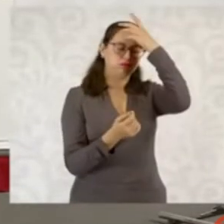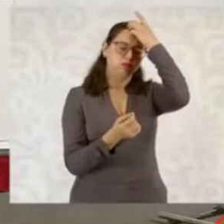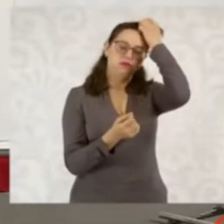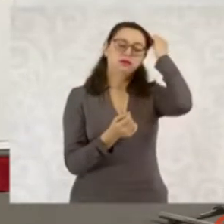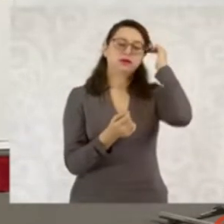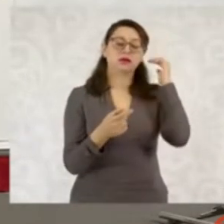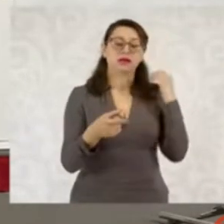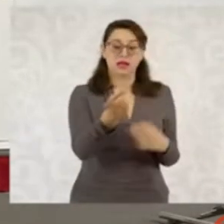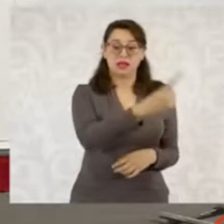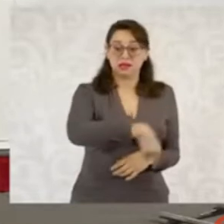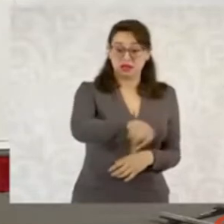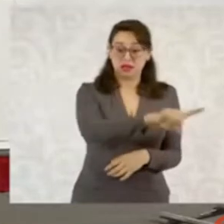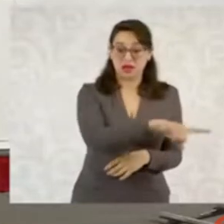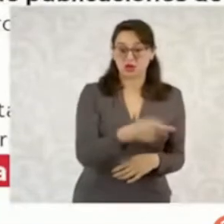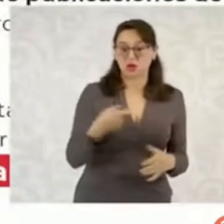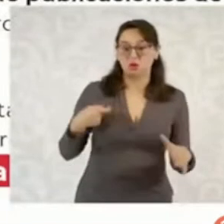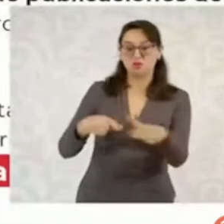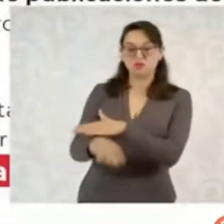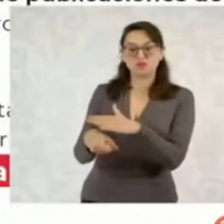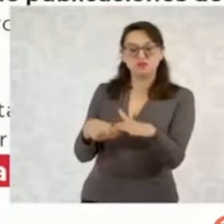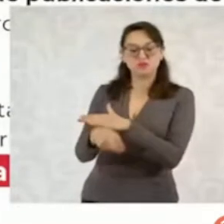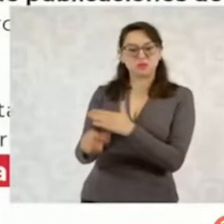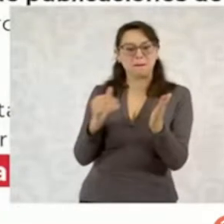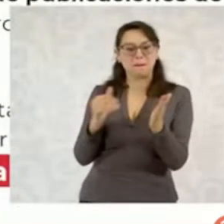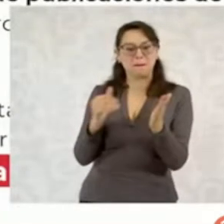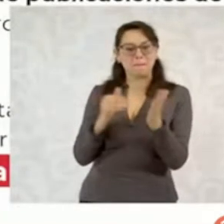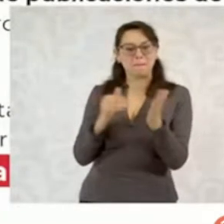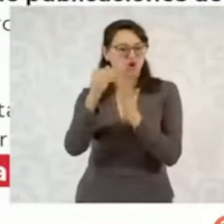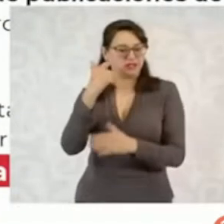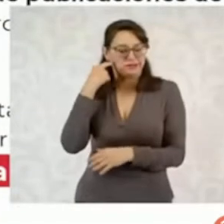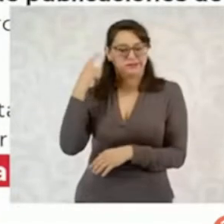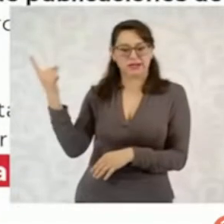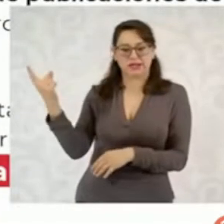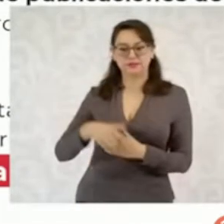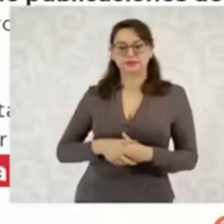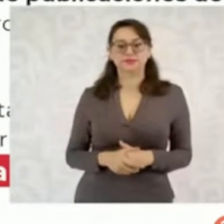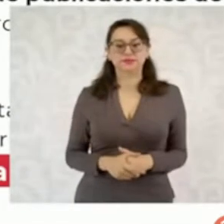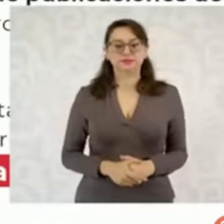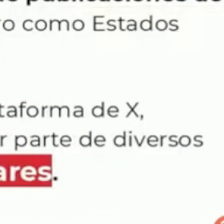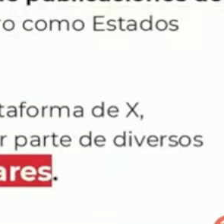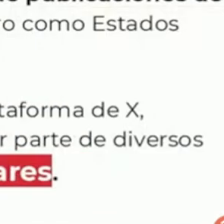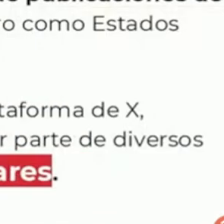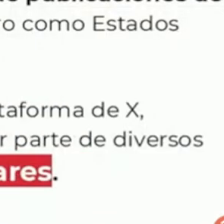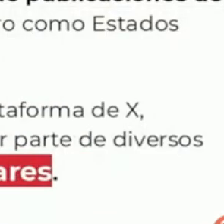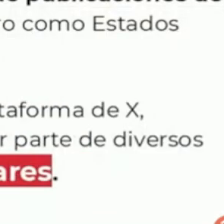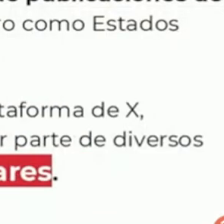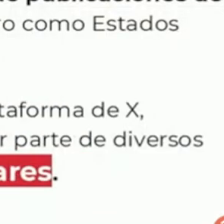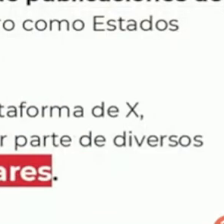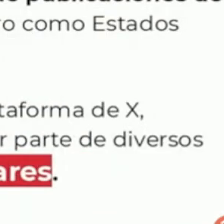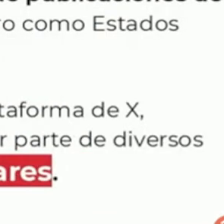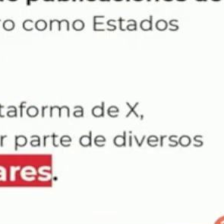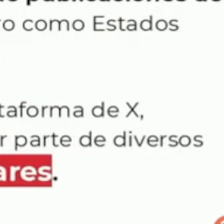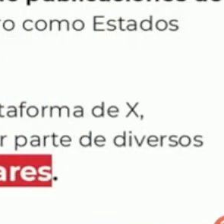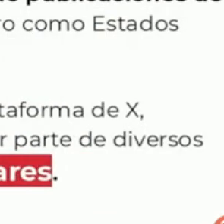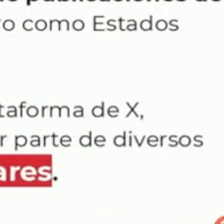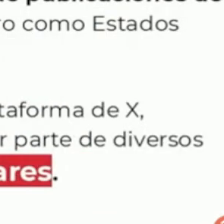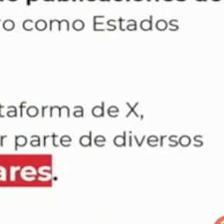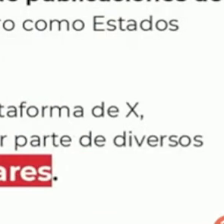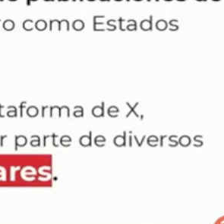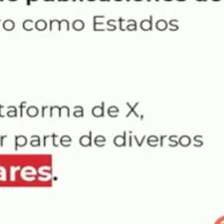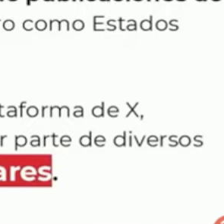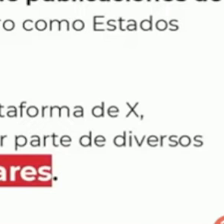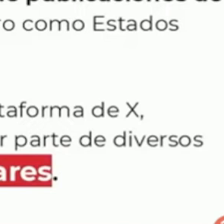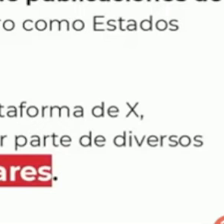de dólares en la guerra sucia, estamos hablando de la campaña presidencial. Entre enero y junio de 2024, la